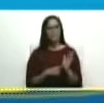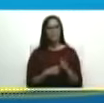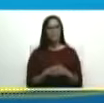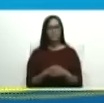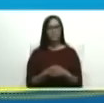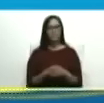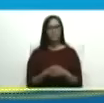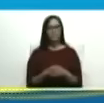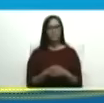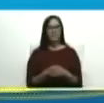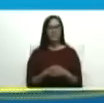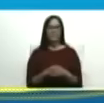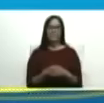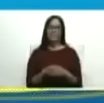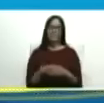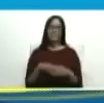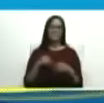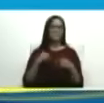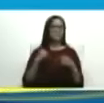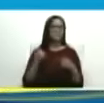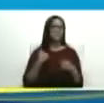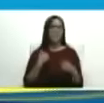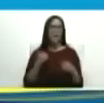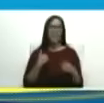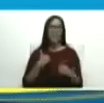Que salga sapo, salga rana,